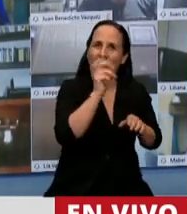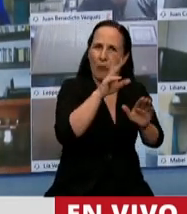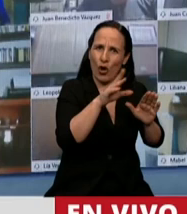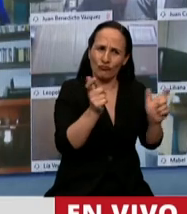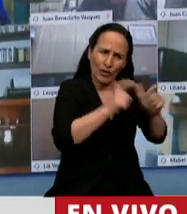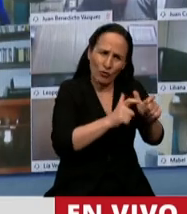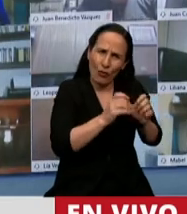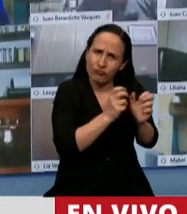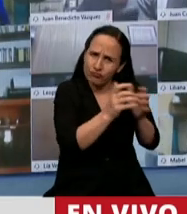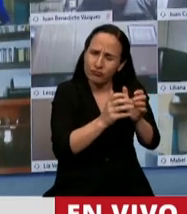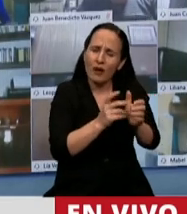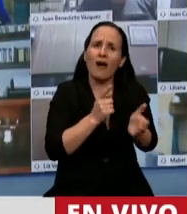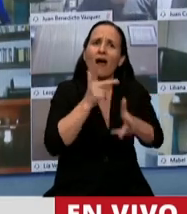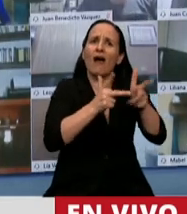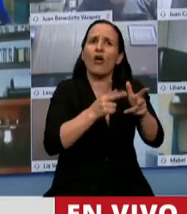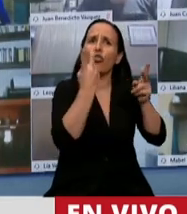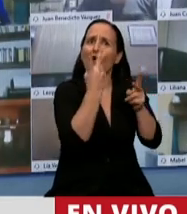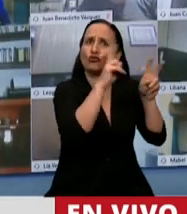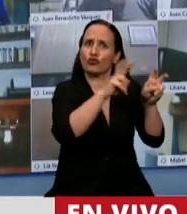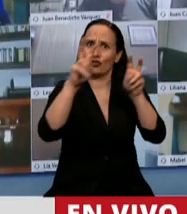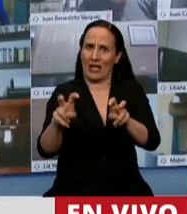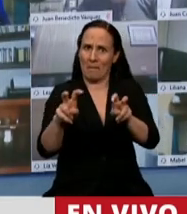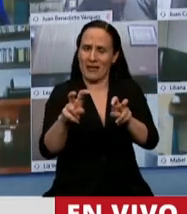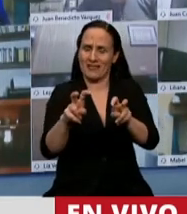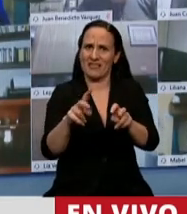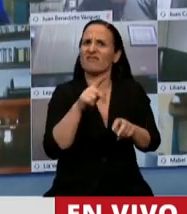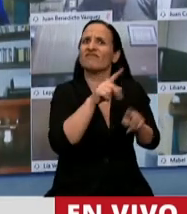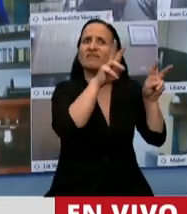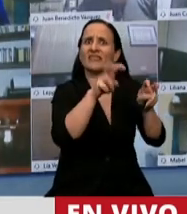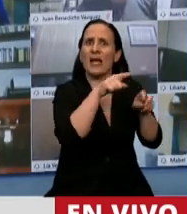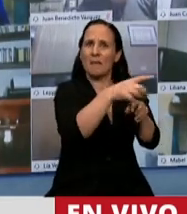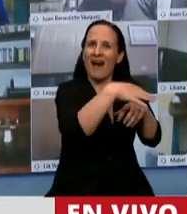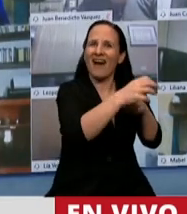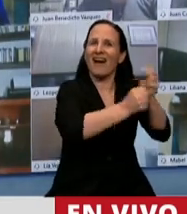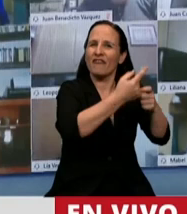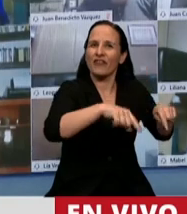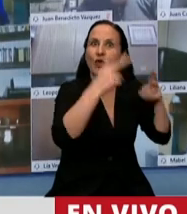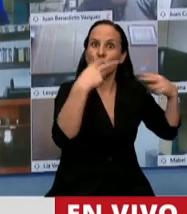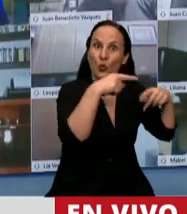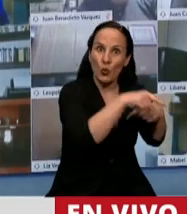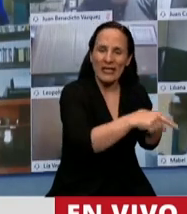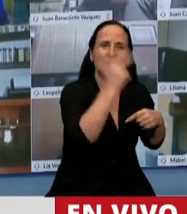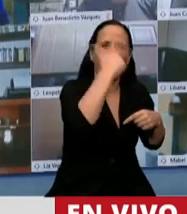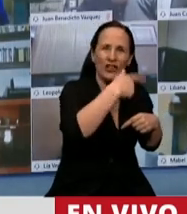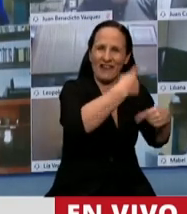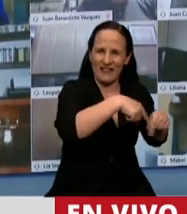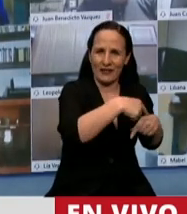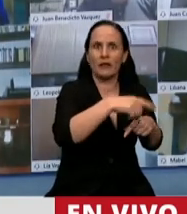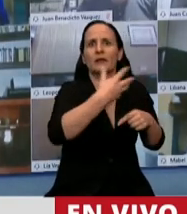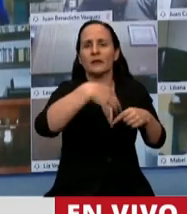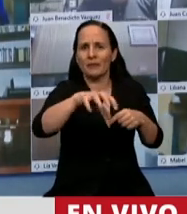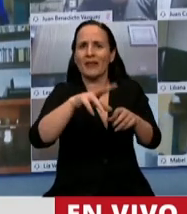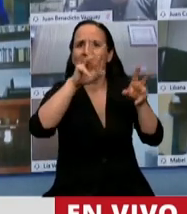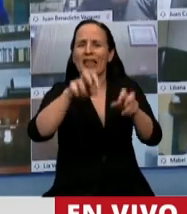2 temas, que es el sostén al sector de turismo y hotelería y el tema de la